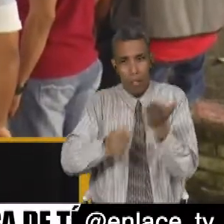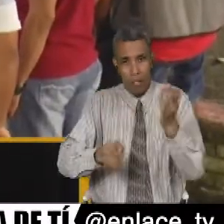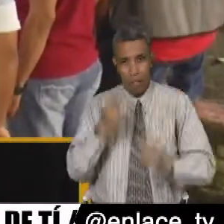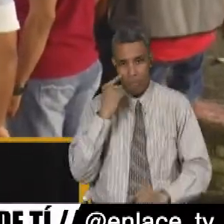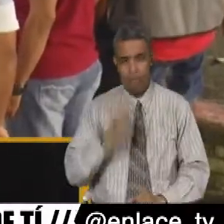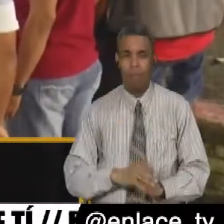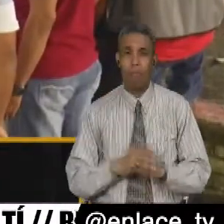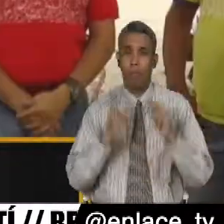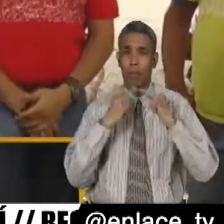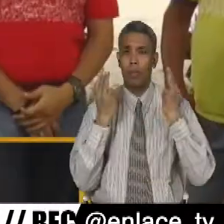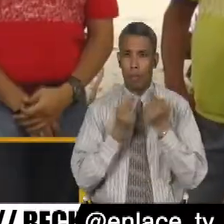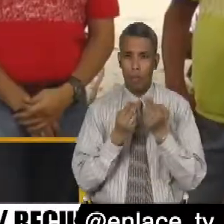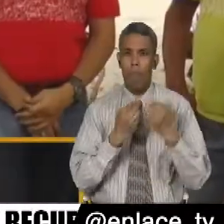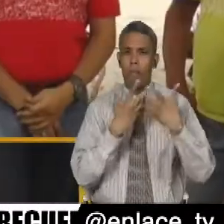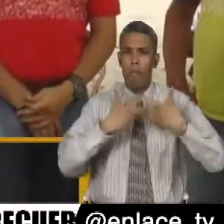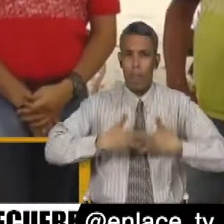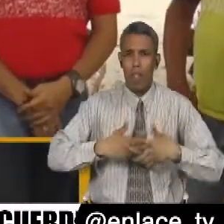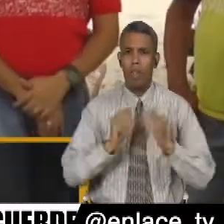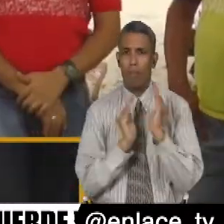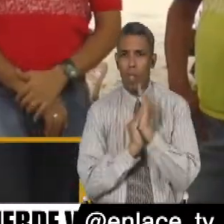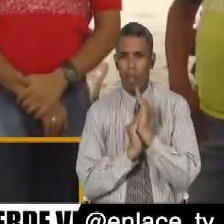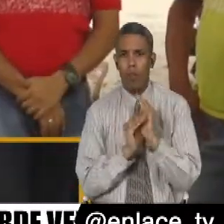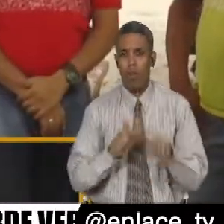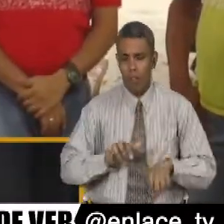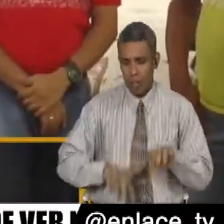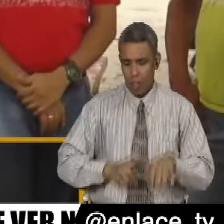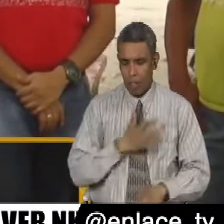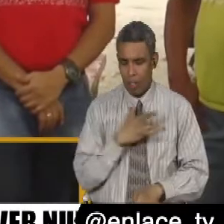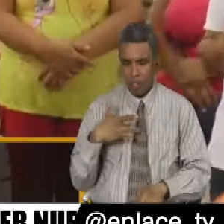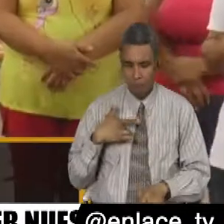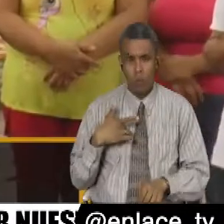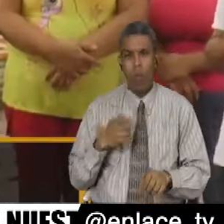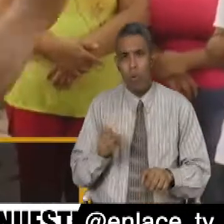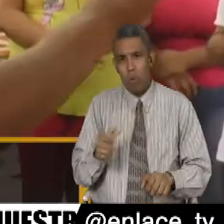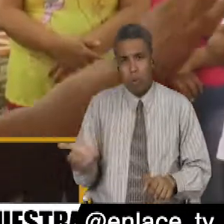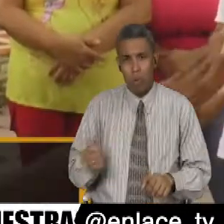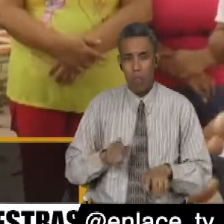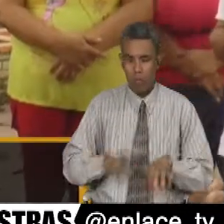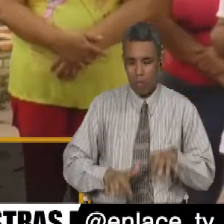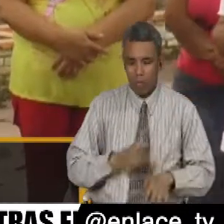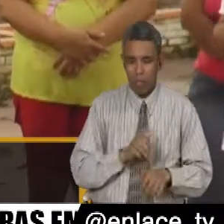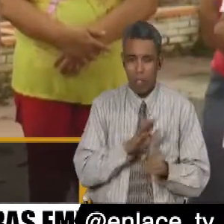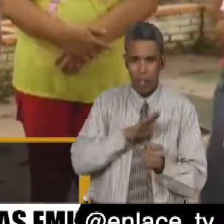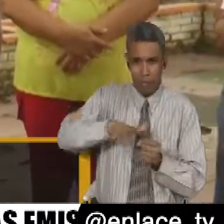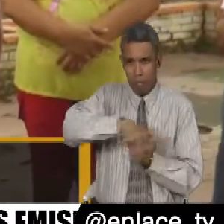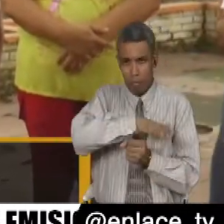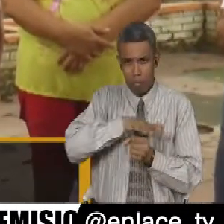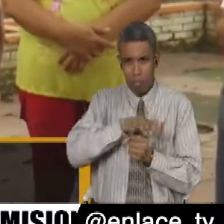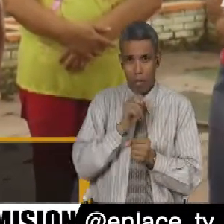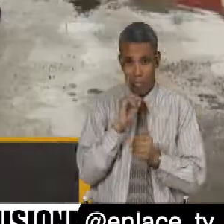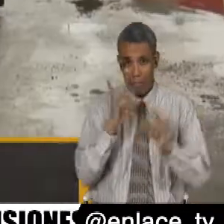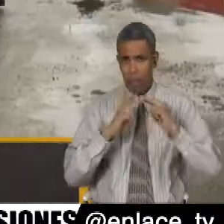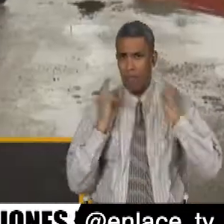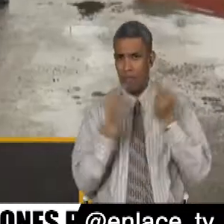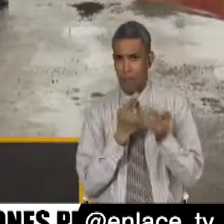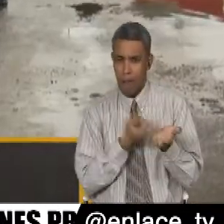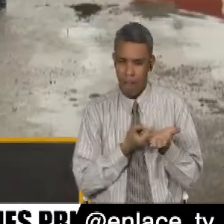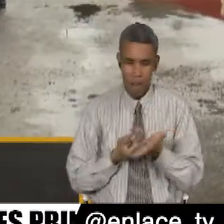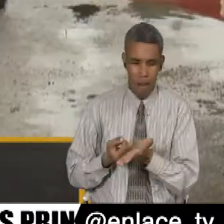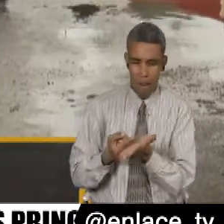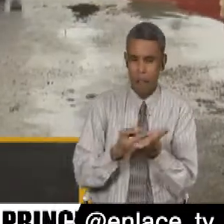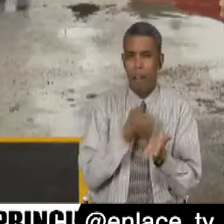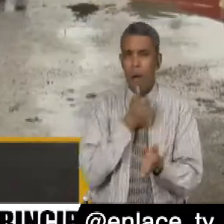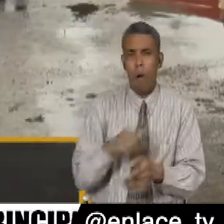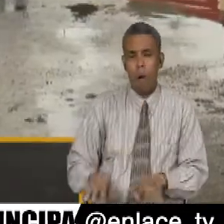se reunieron con aguas de barrancabermeja la secretaria local de salud y medio ambiente para darles a conocer la situación en que se encuentra este sector a raíz de la ola